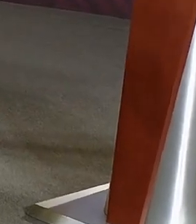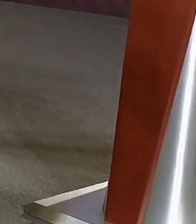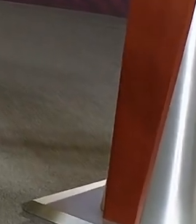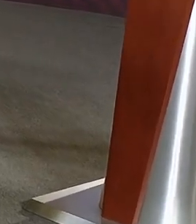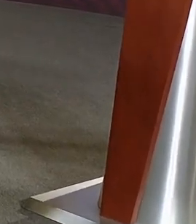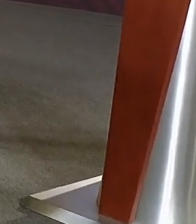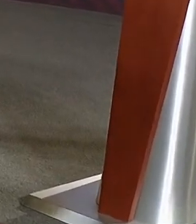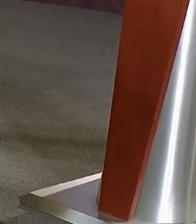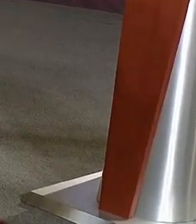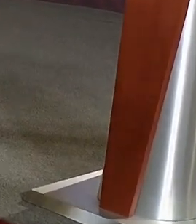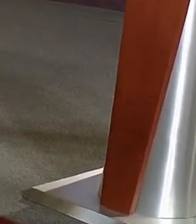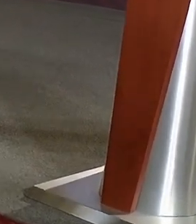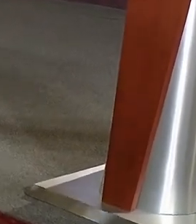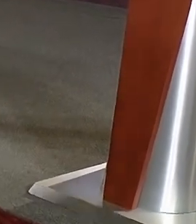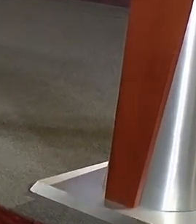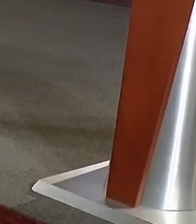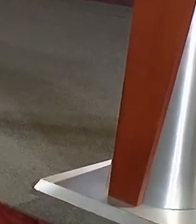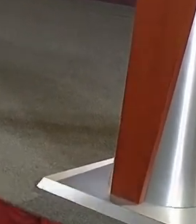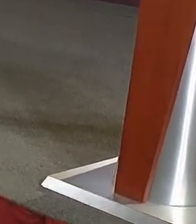Sí.